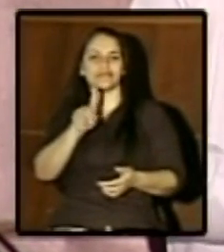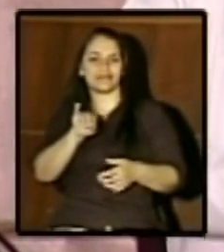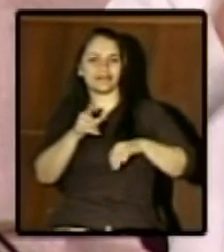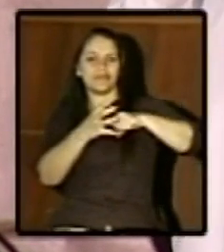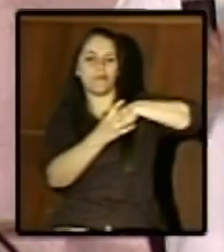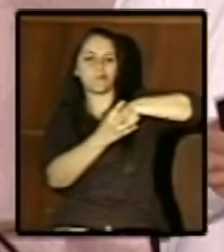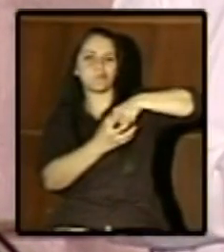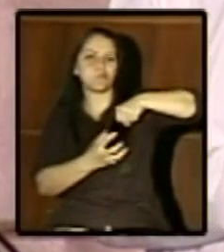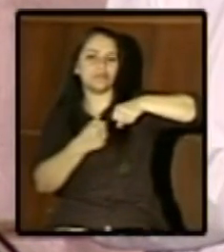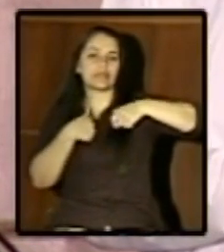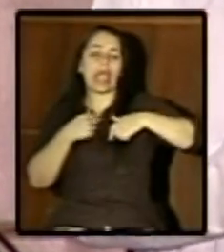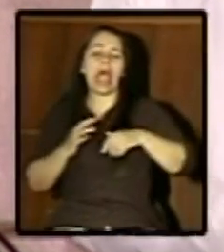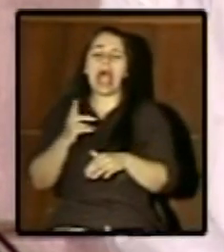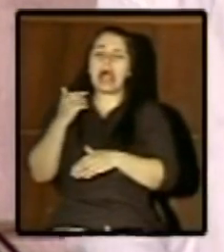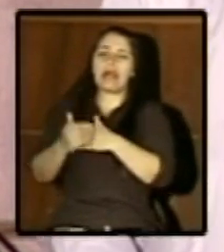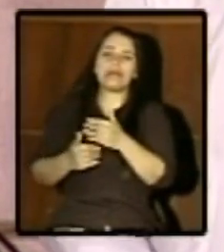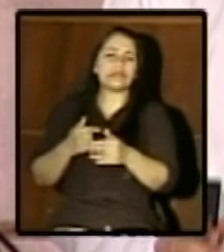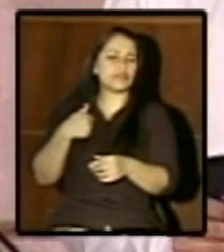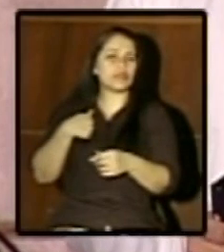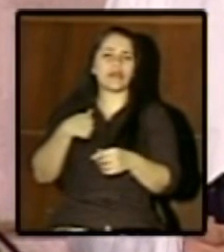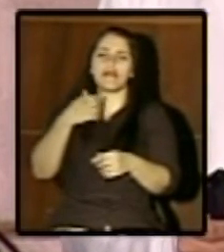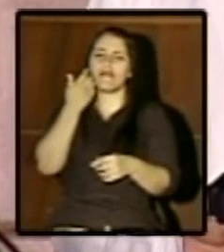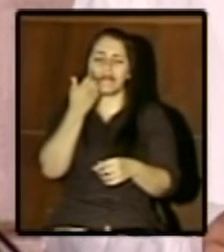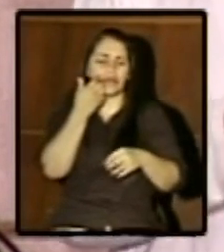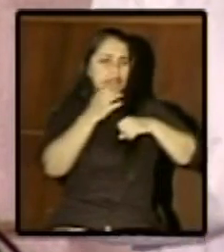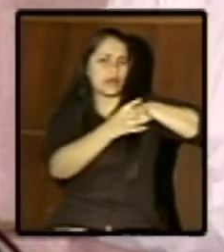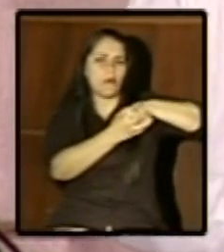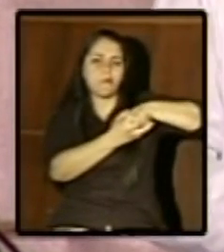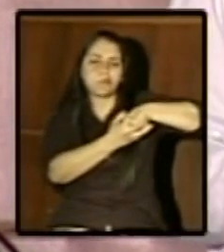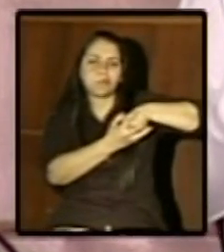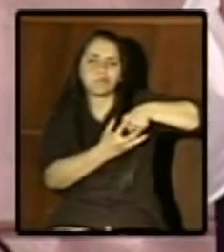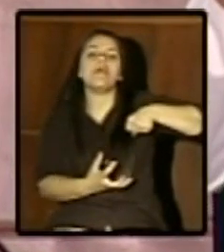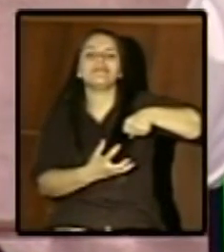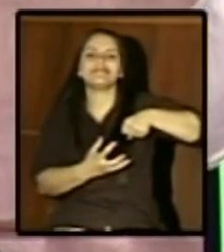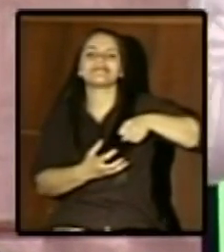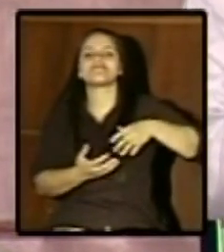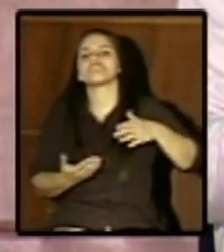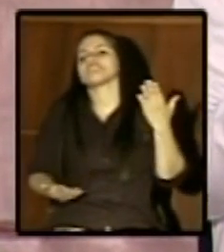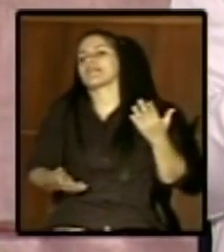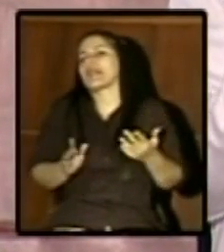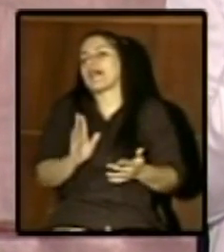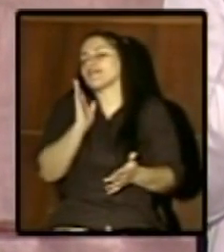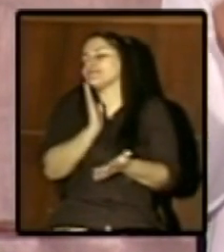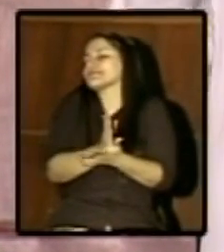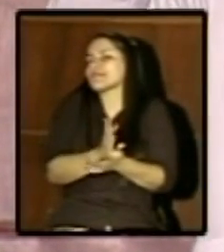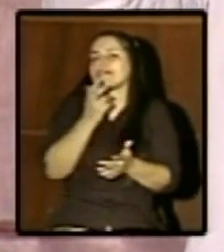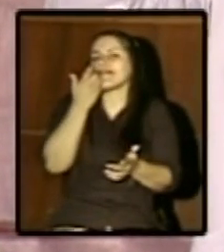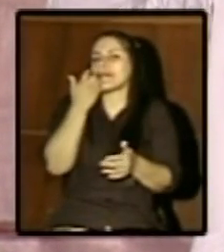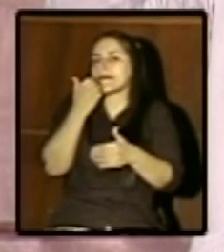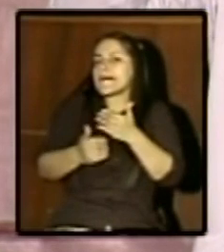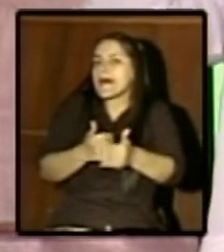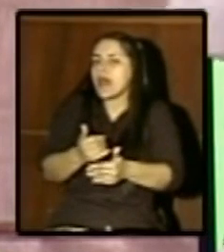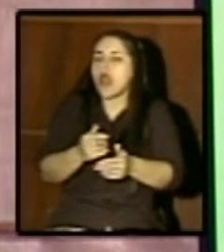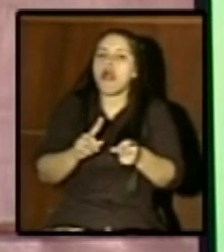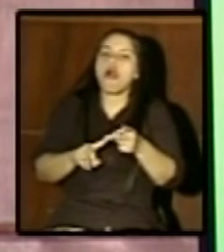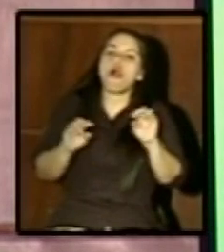paciente es una persona que lleva días o meses o años con dolor articular y de un momento a otro se le infló la rodilla. ¿Por qué?